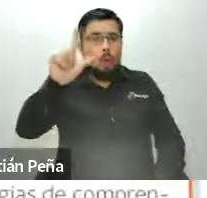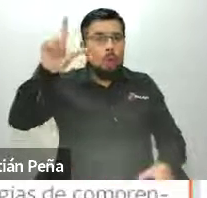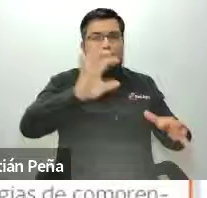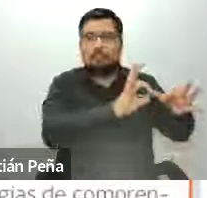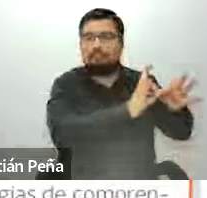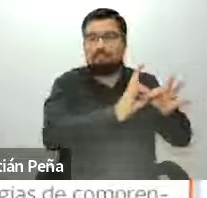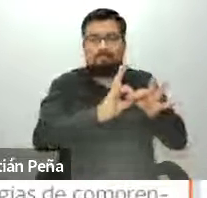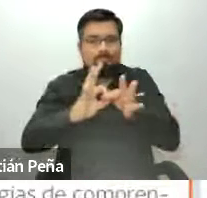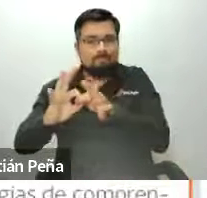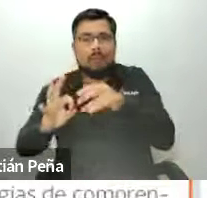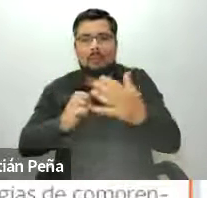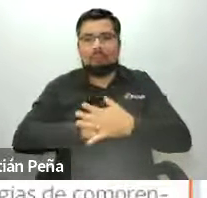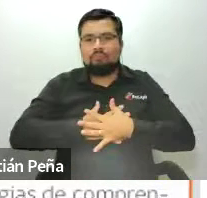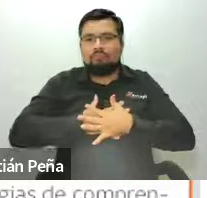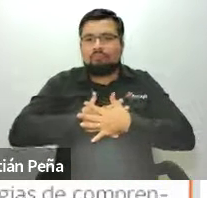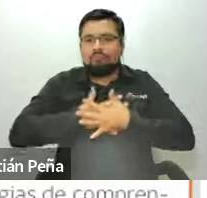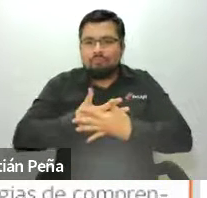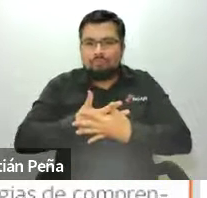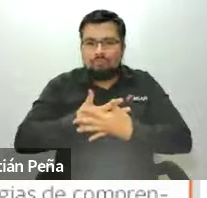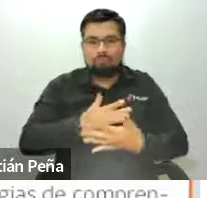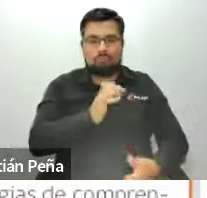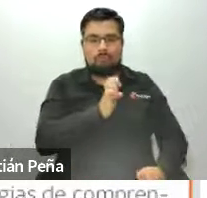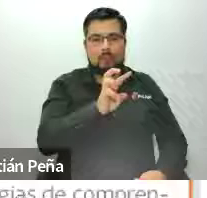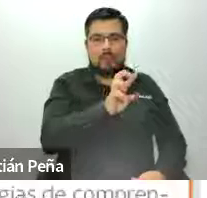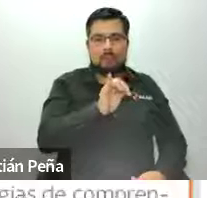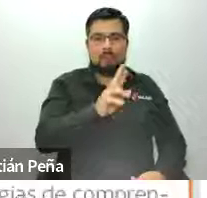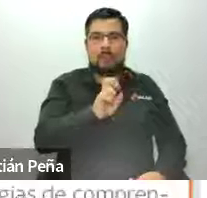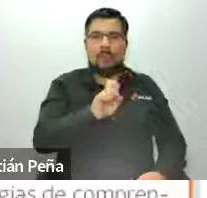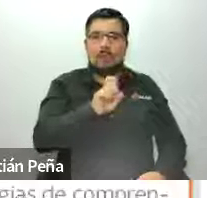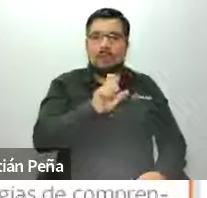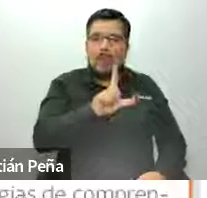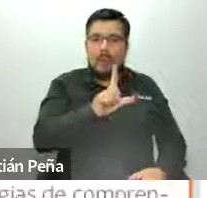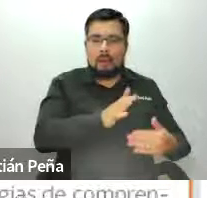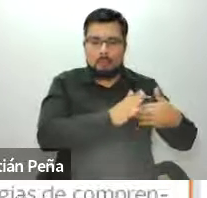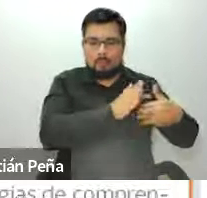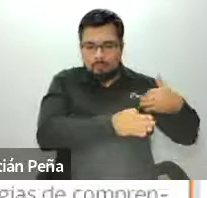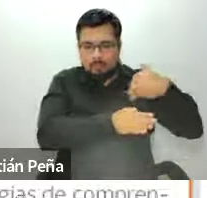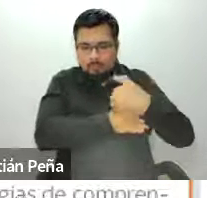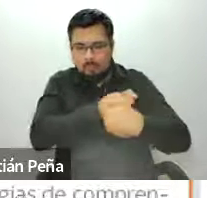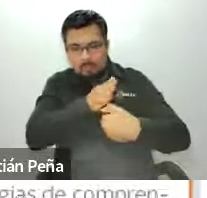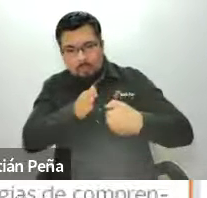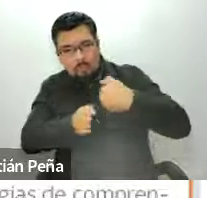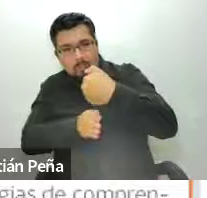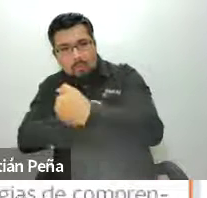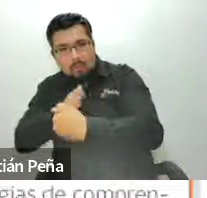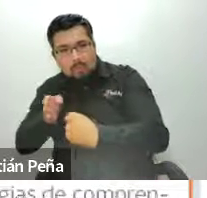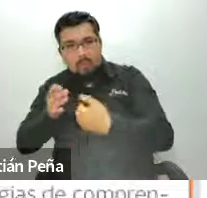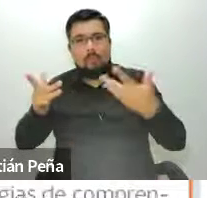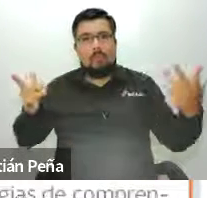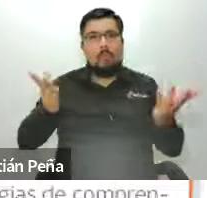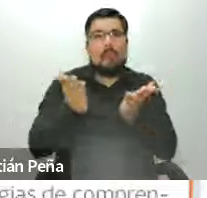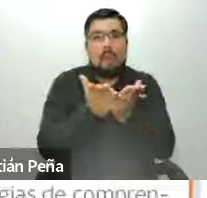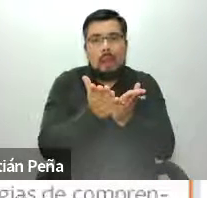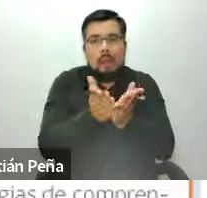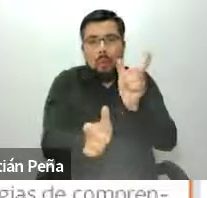como de la espiralidad, de que los estudiantes y las estudiantes puedan tener la oportunidad de volver a mirar, a retomar con mayor